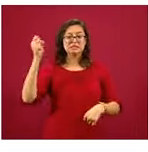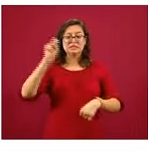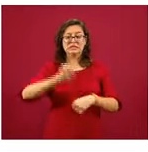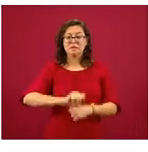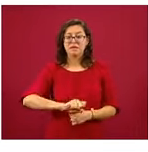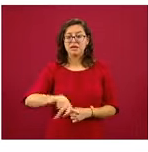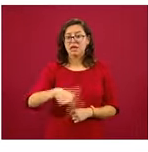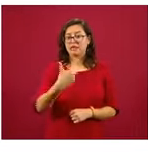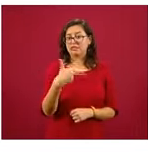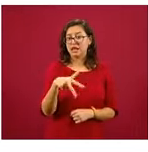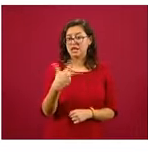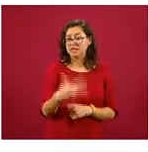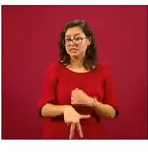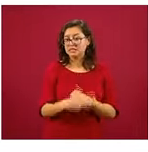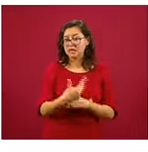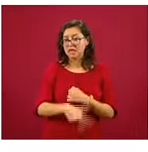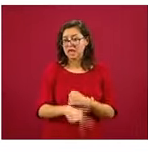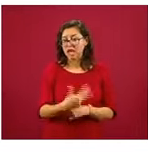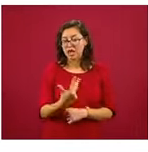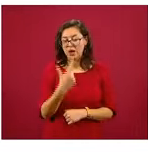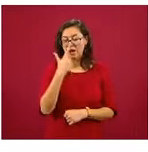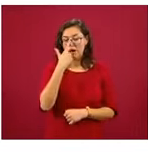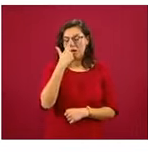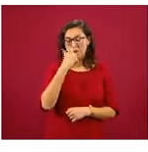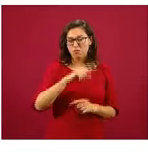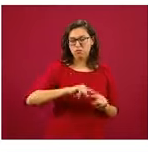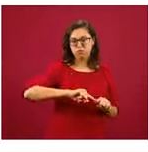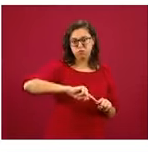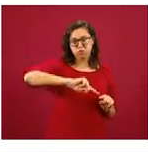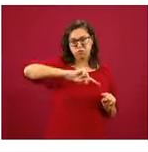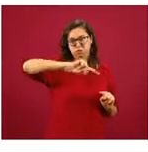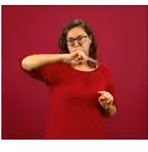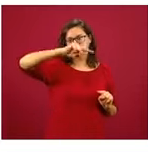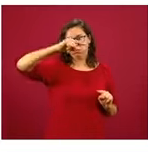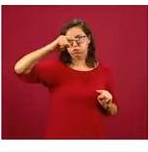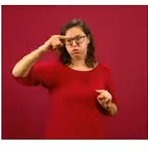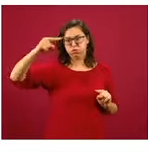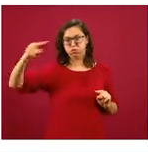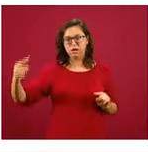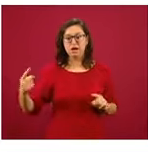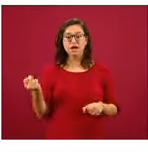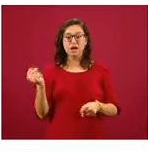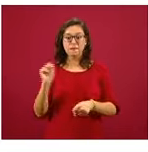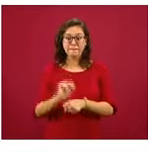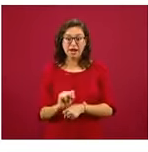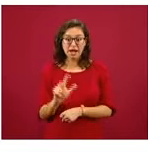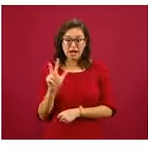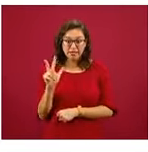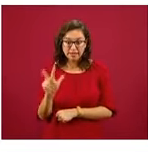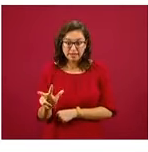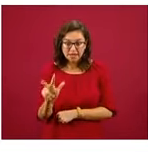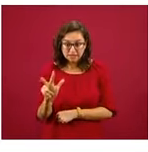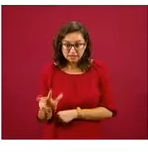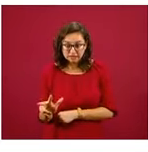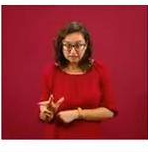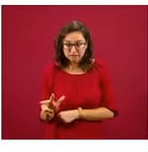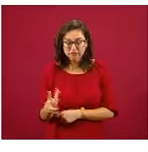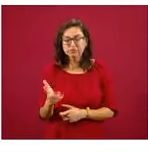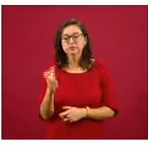del 10% y llegó rápidamente a una semana 18 en donde se encontró prácticamente